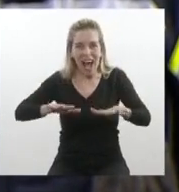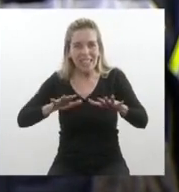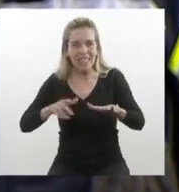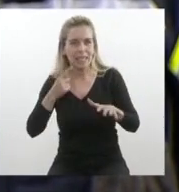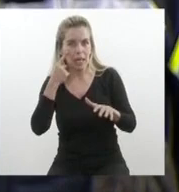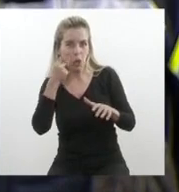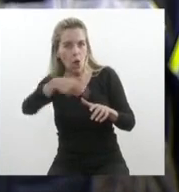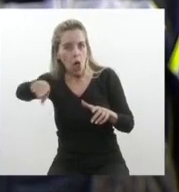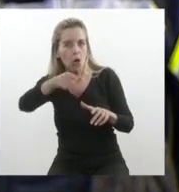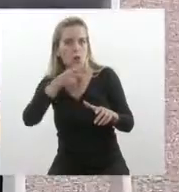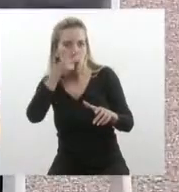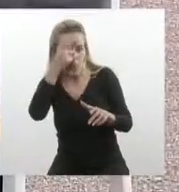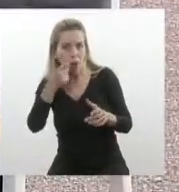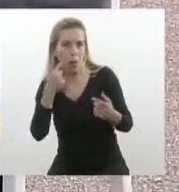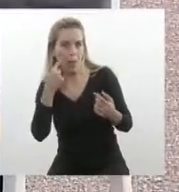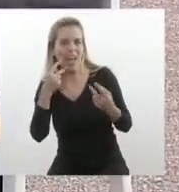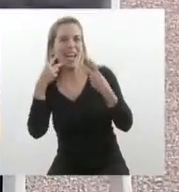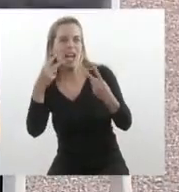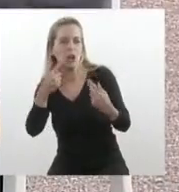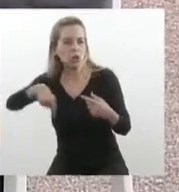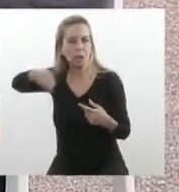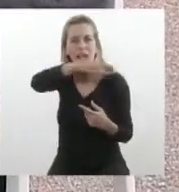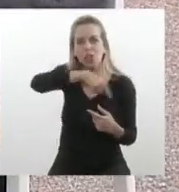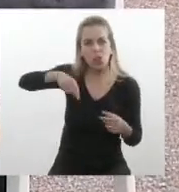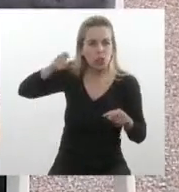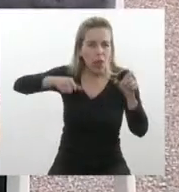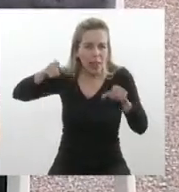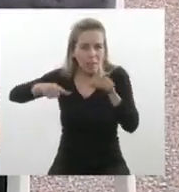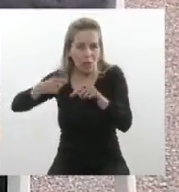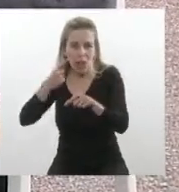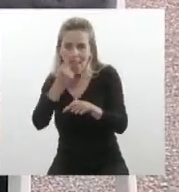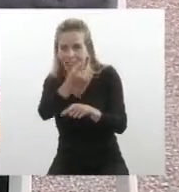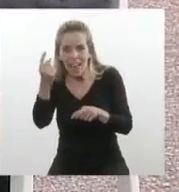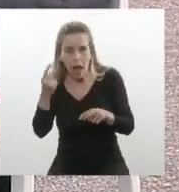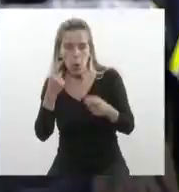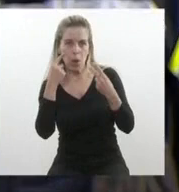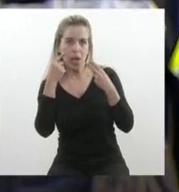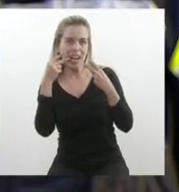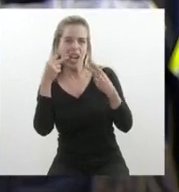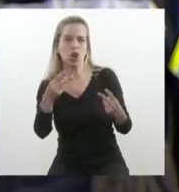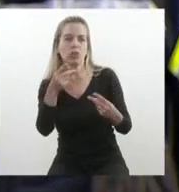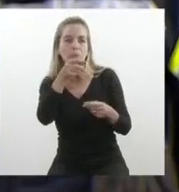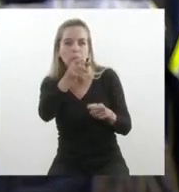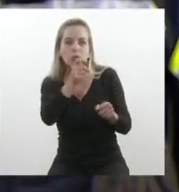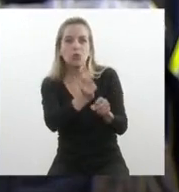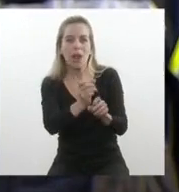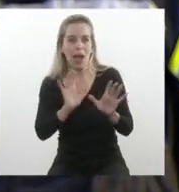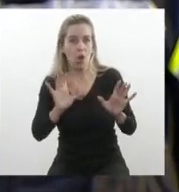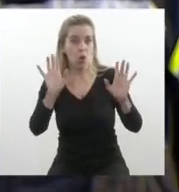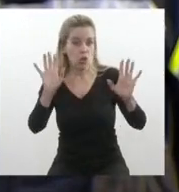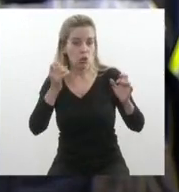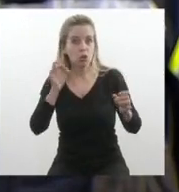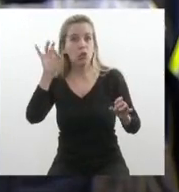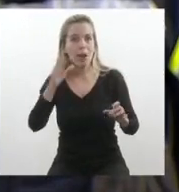sientan ustedes el reconocimiento de todos y cada uno de nosotros, no solo de los que estamos en el